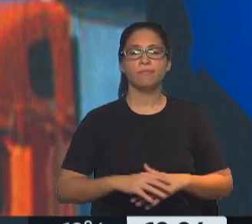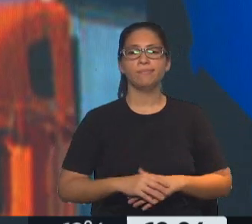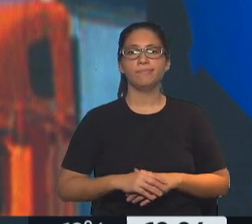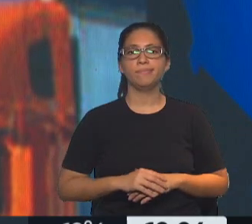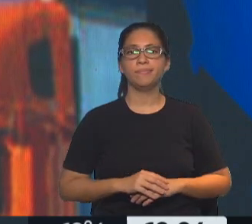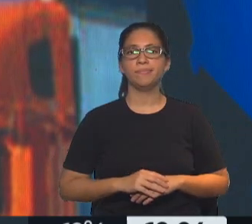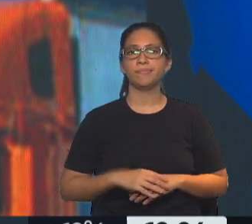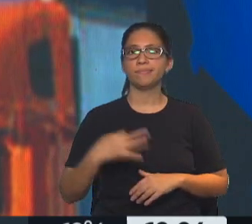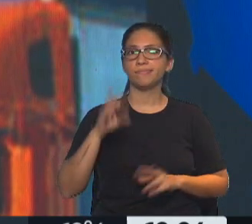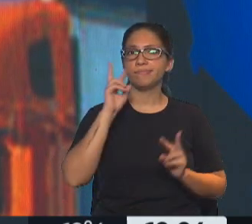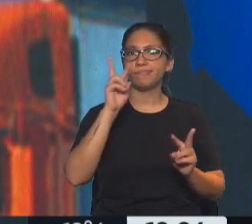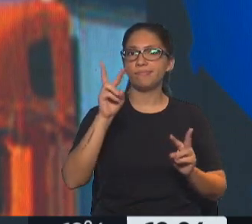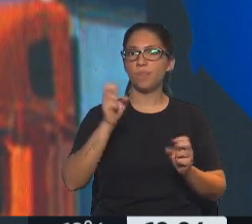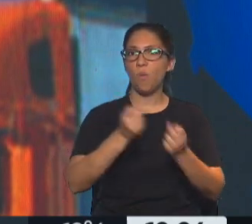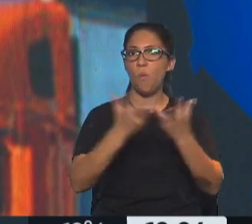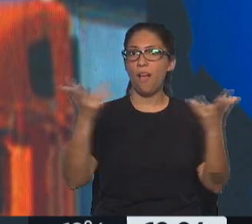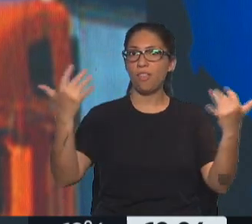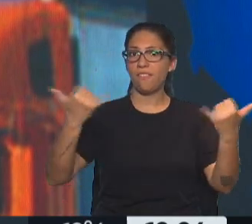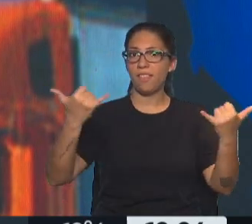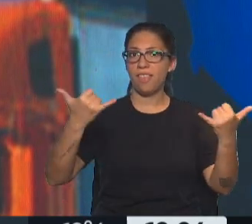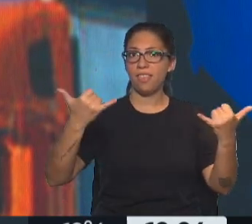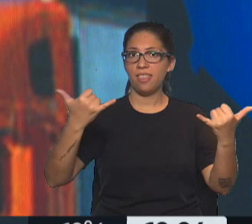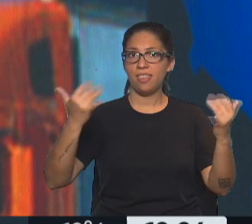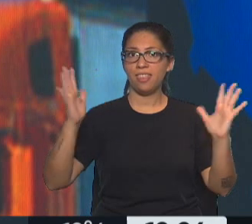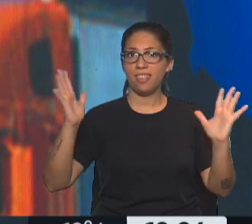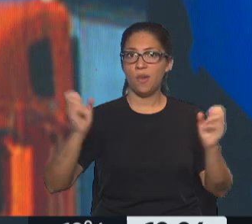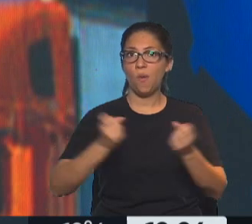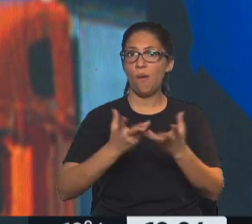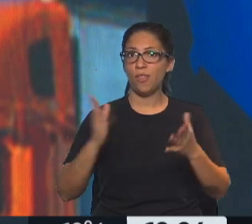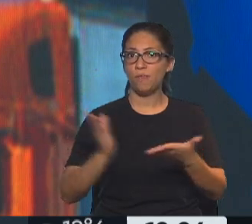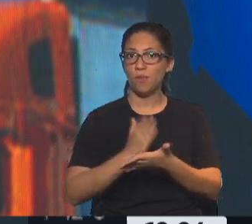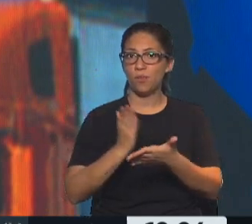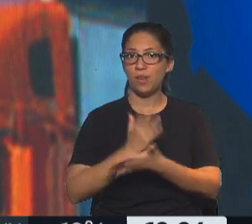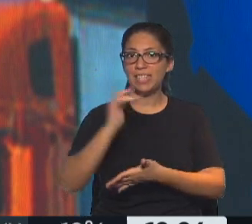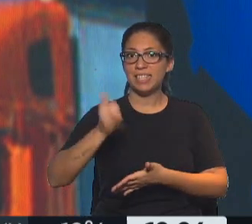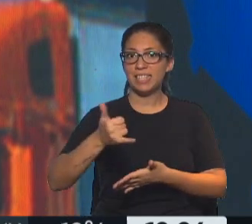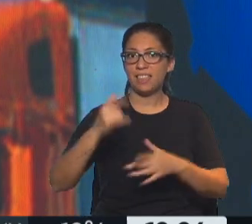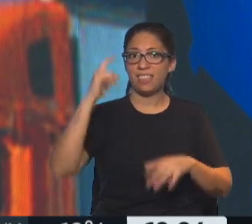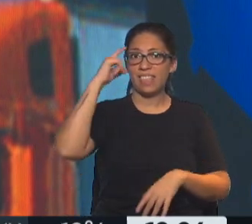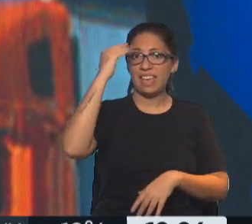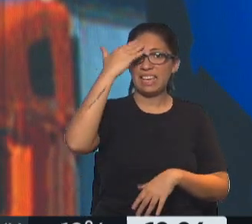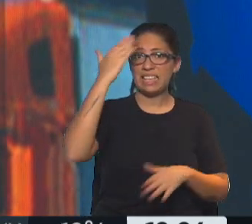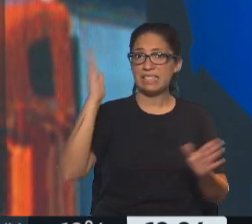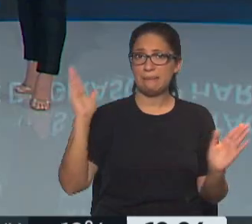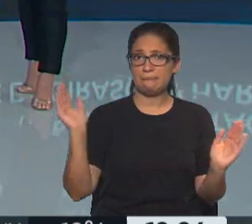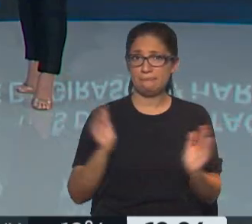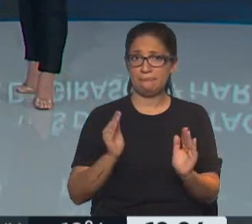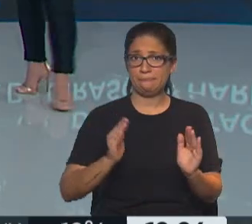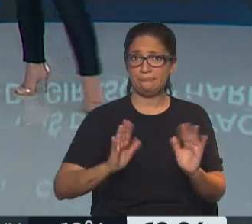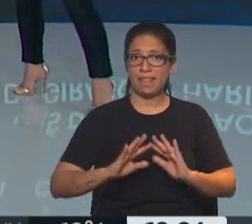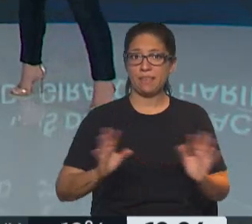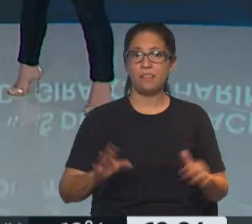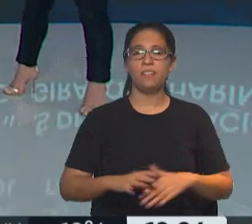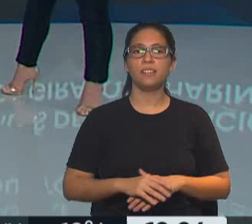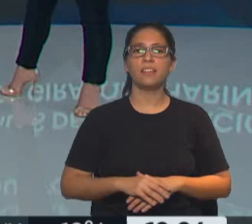otra, lo que hay que mirar es sobre qué universo, sobre el universo de lo que producen alimentos, que deben ser entre 10 y 15 países. Avancemos